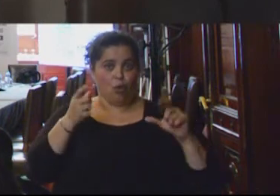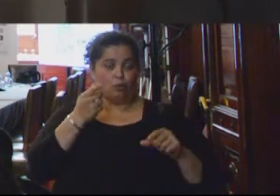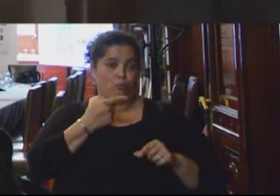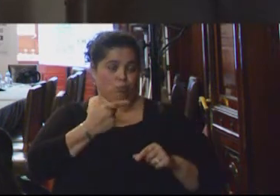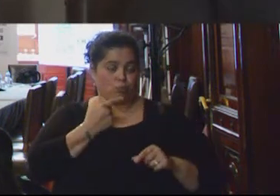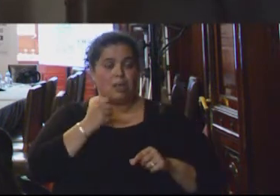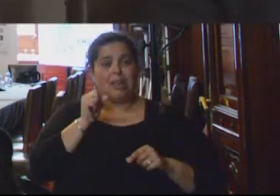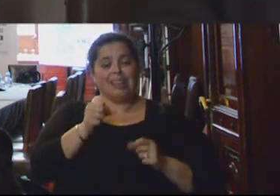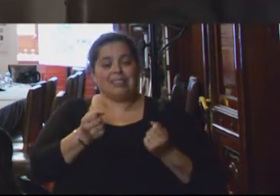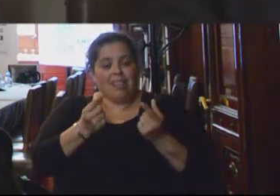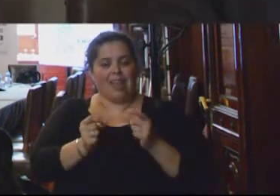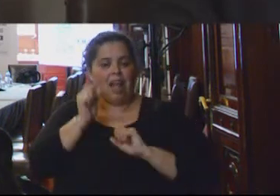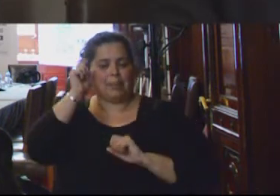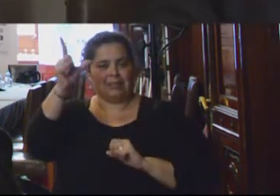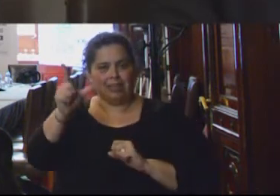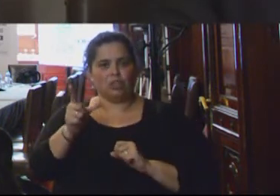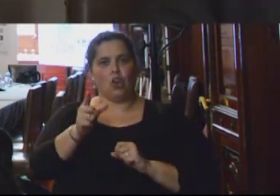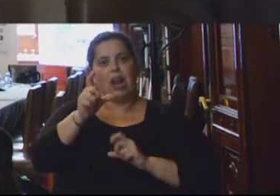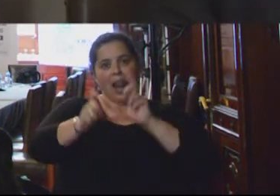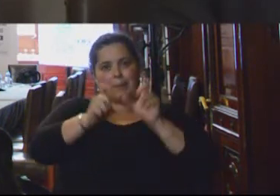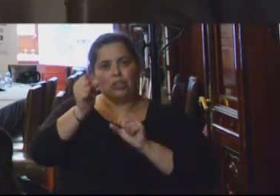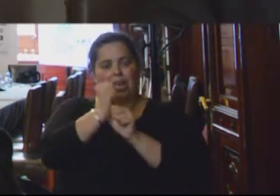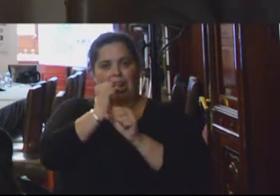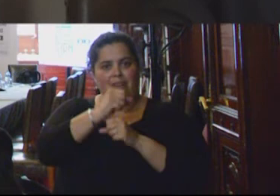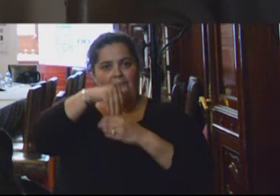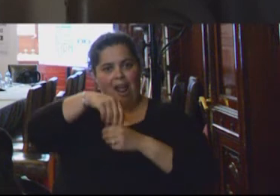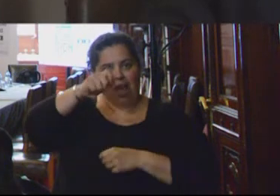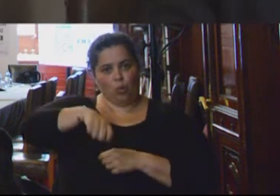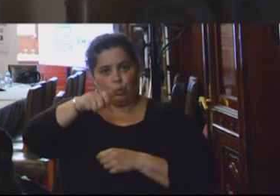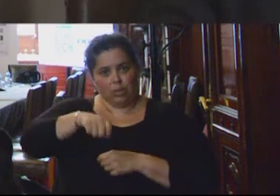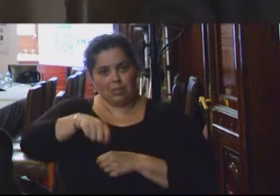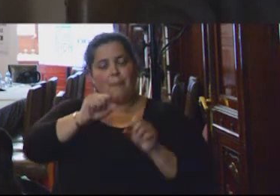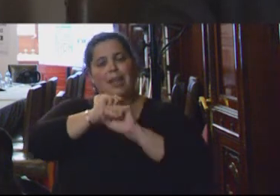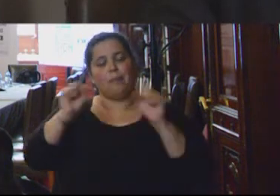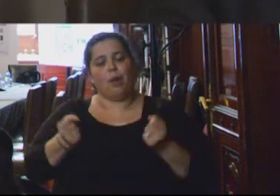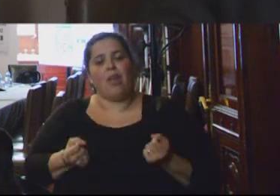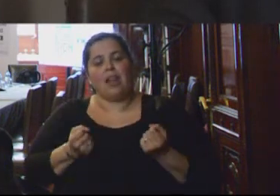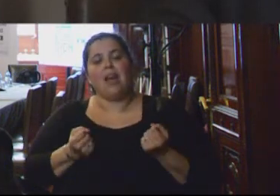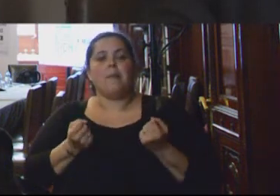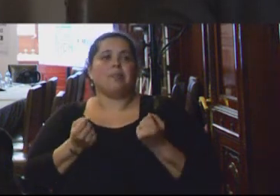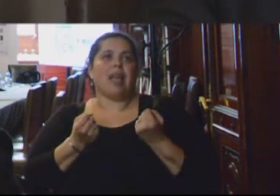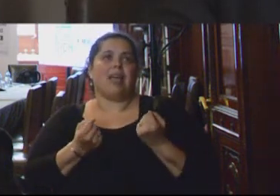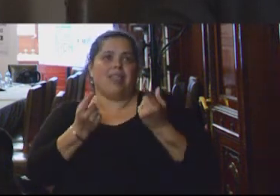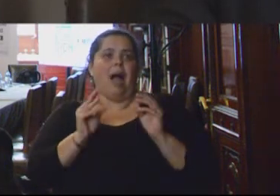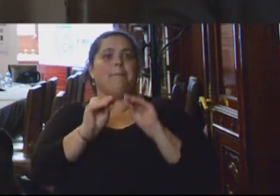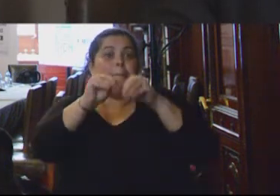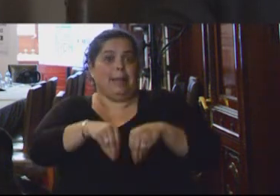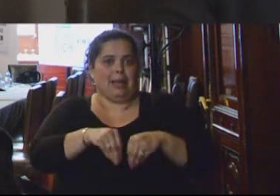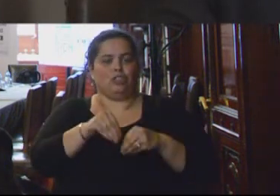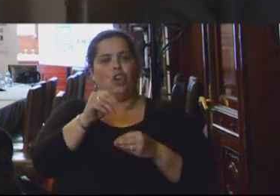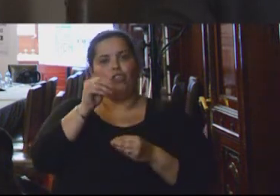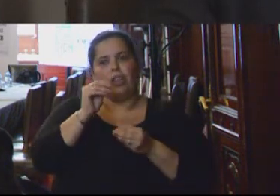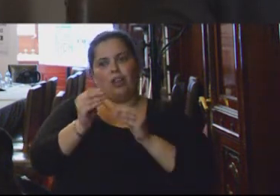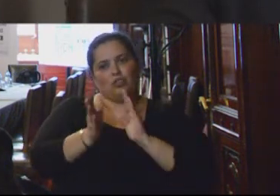se capacite a los operadores de justicia para que de manera irrestricta apliquen los tratados y estándares internacionales de la